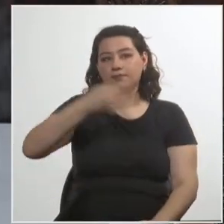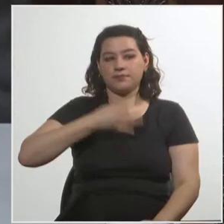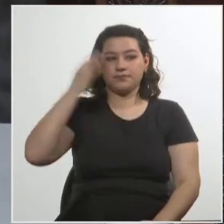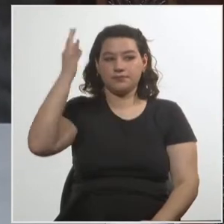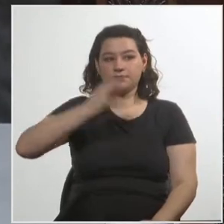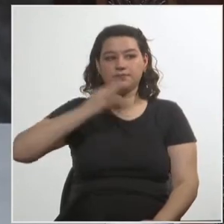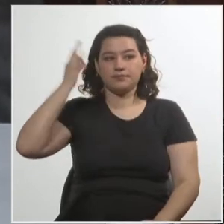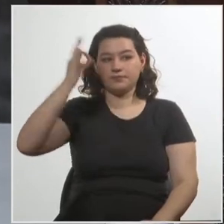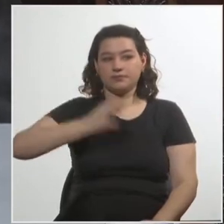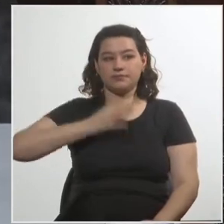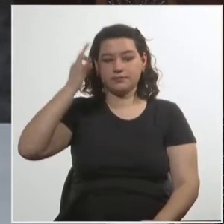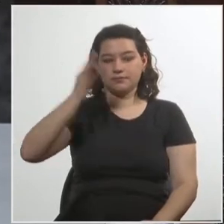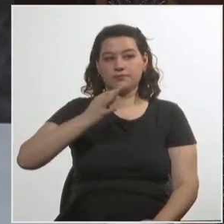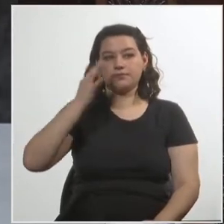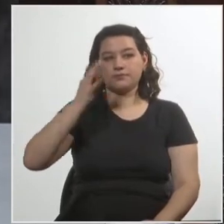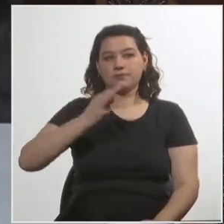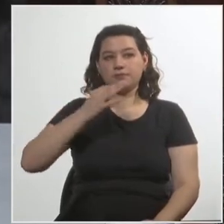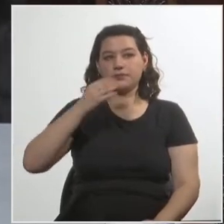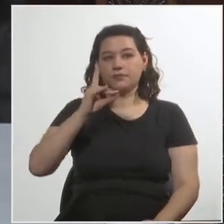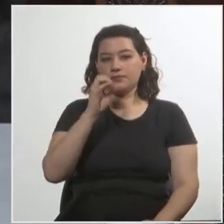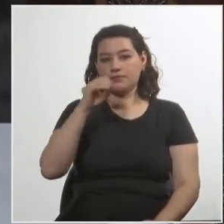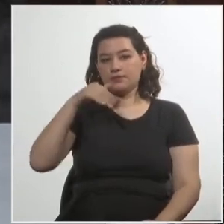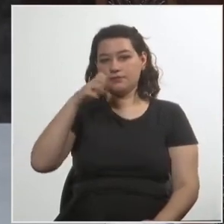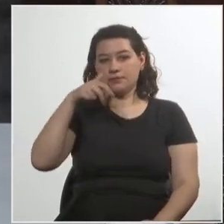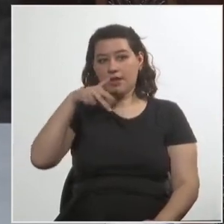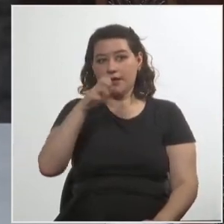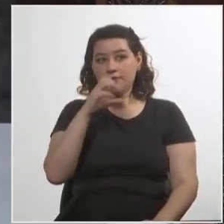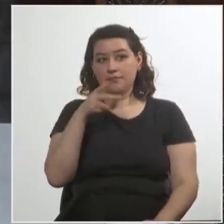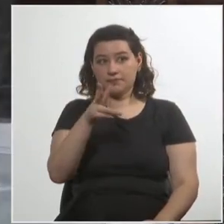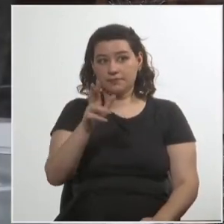para su informe el senador domenech